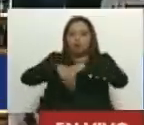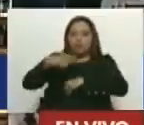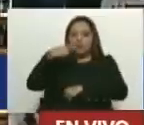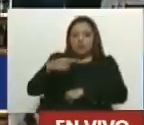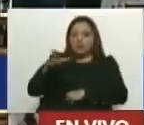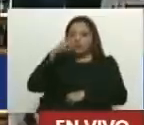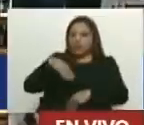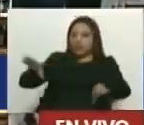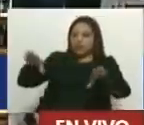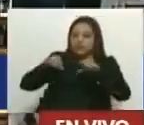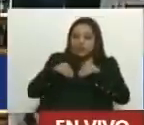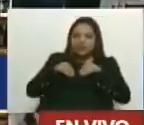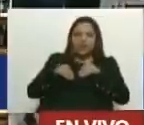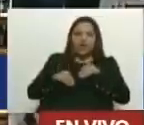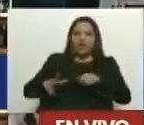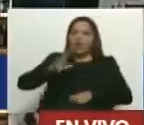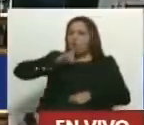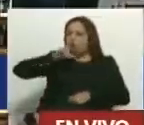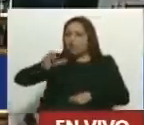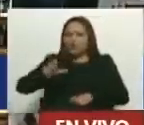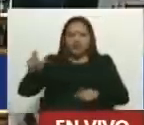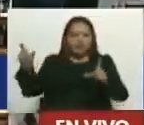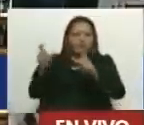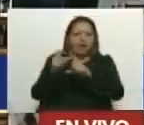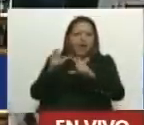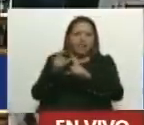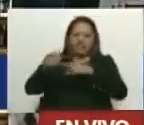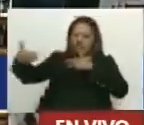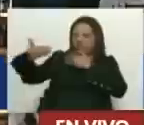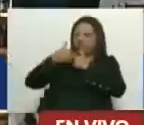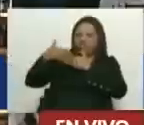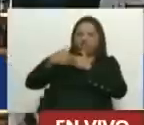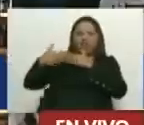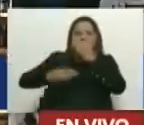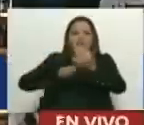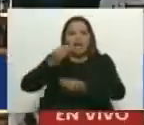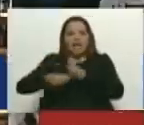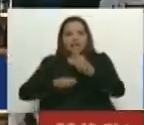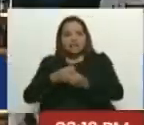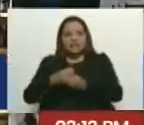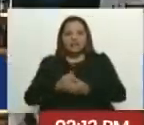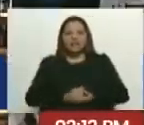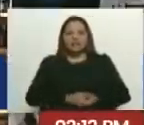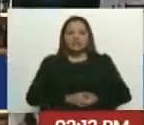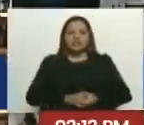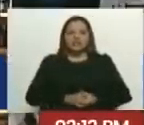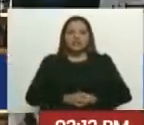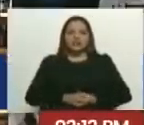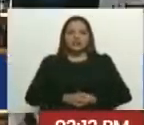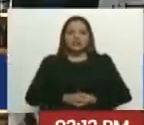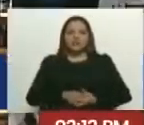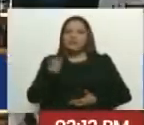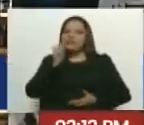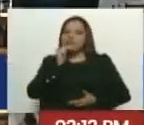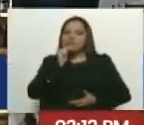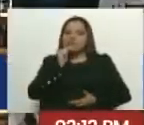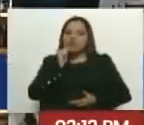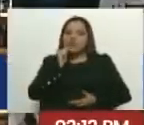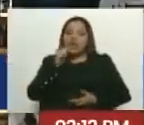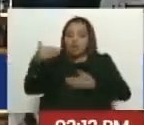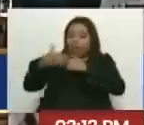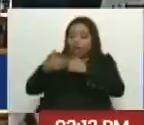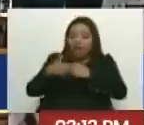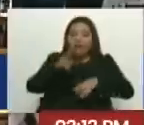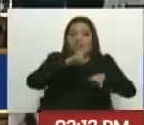unas despreciables ofensas realizadas en contra de nuestros niños